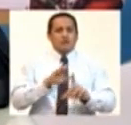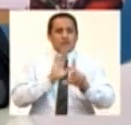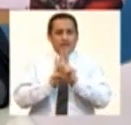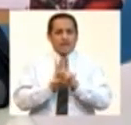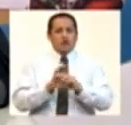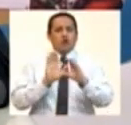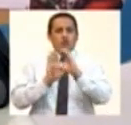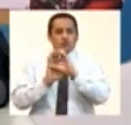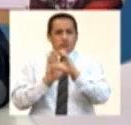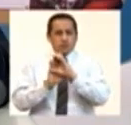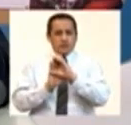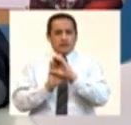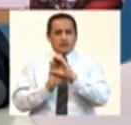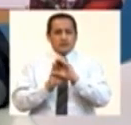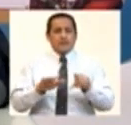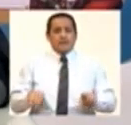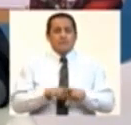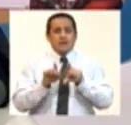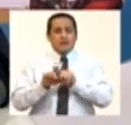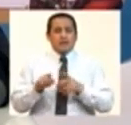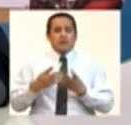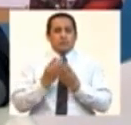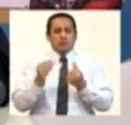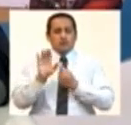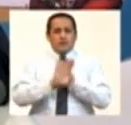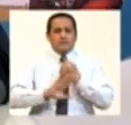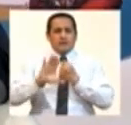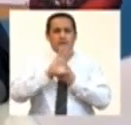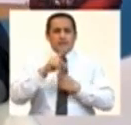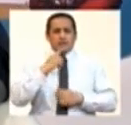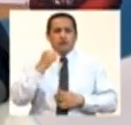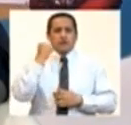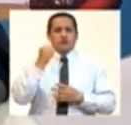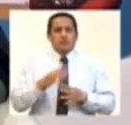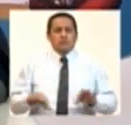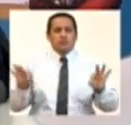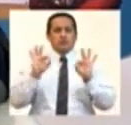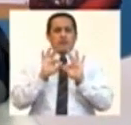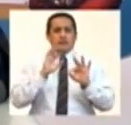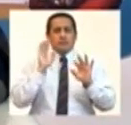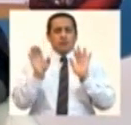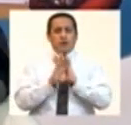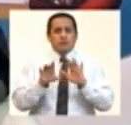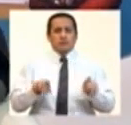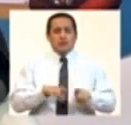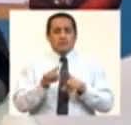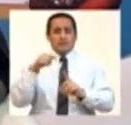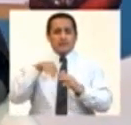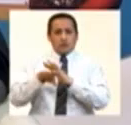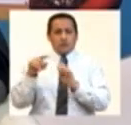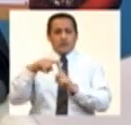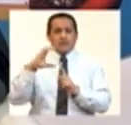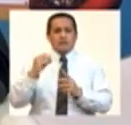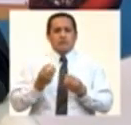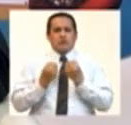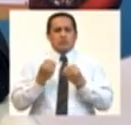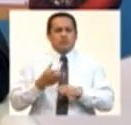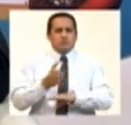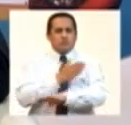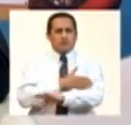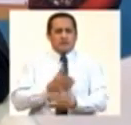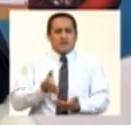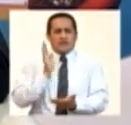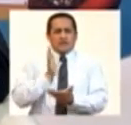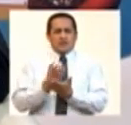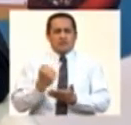una vocación constitucional y de defensa de los derechos fundamentales en el tribunal, porque ha sido